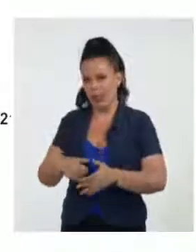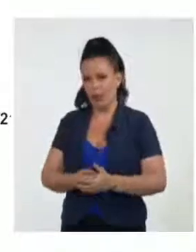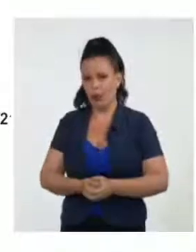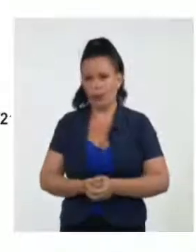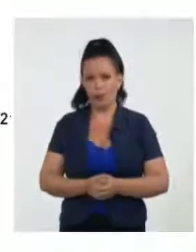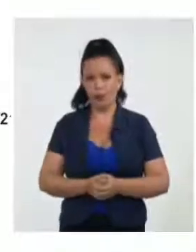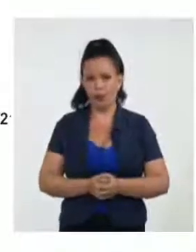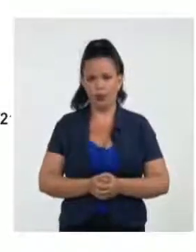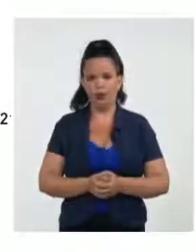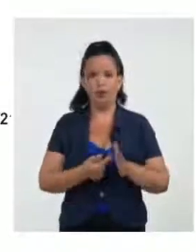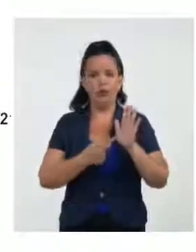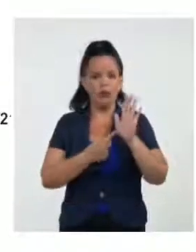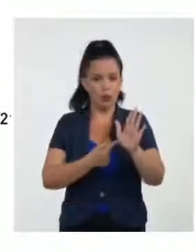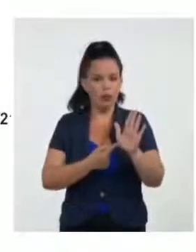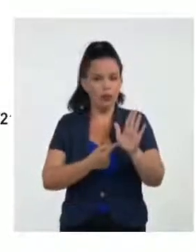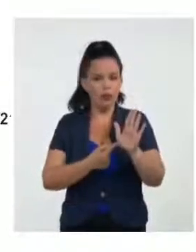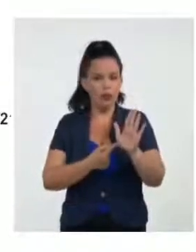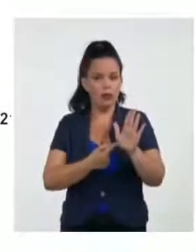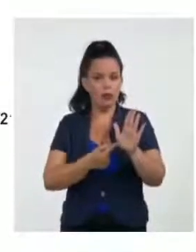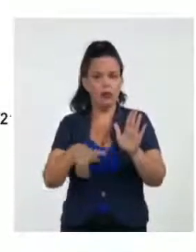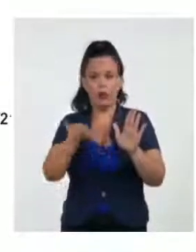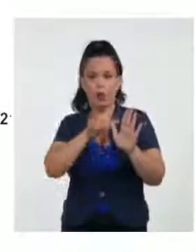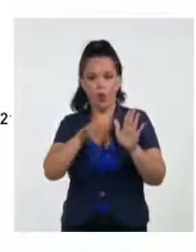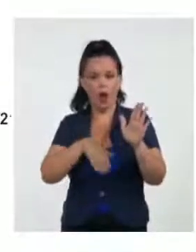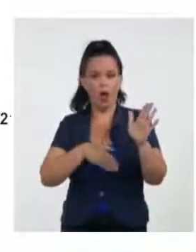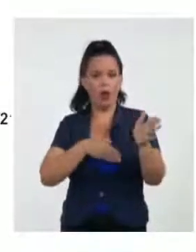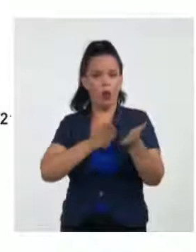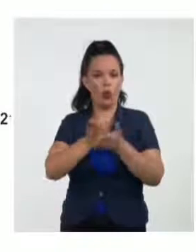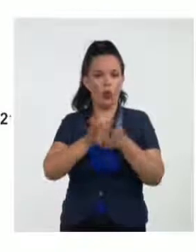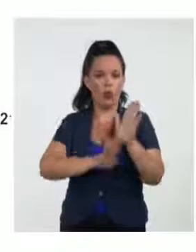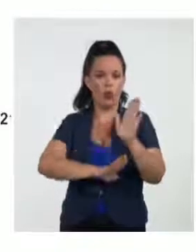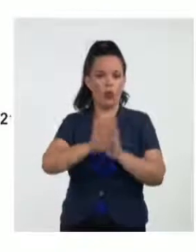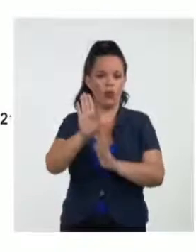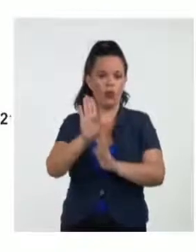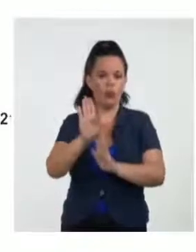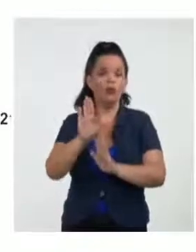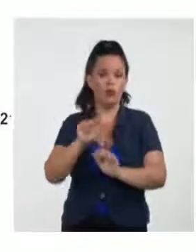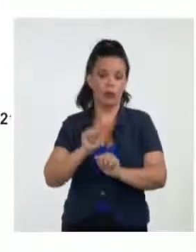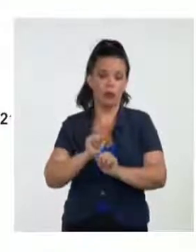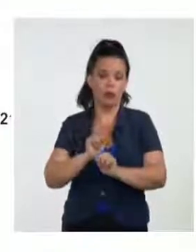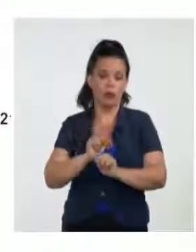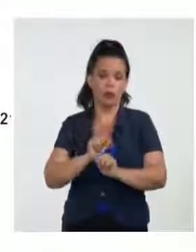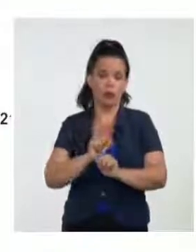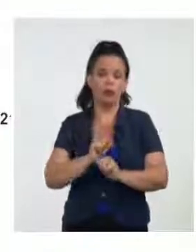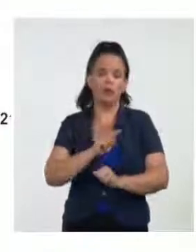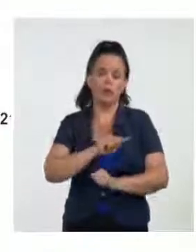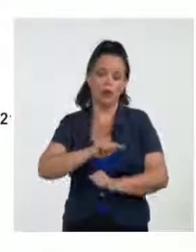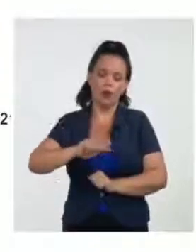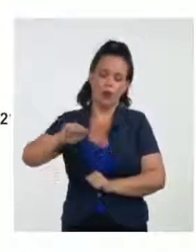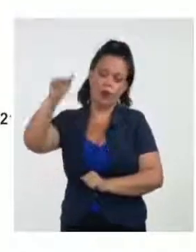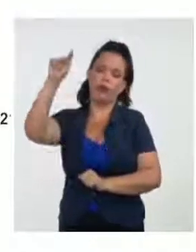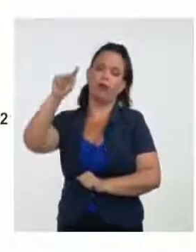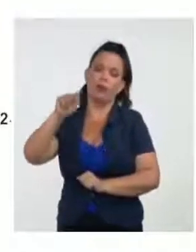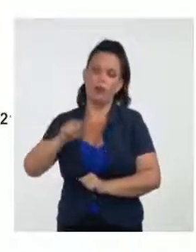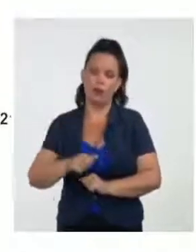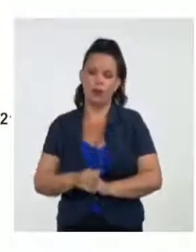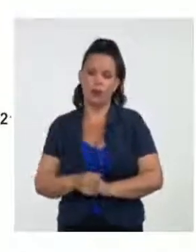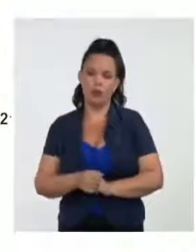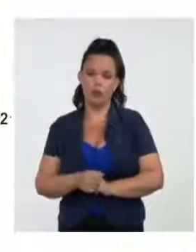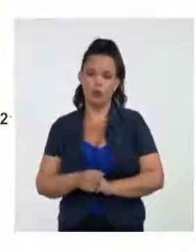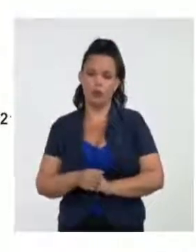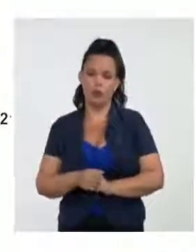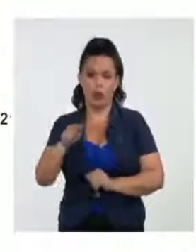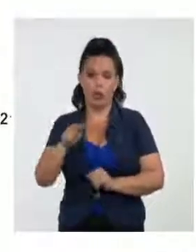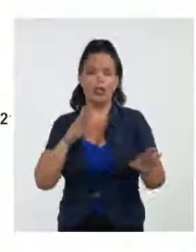esos gráficos permanecen crecientes. Por lo tanto, eso significa que en ese periodo de tiempo, pues entonces lo que ocurriría, un